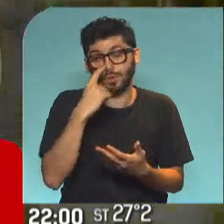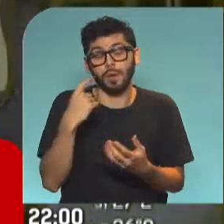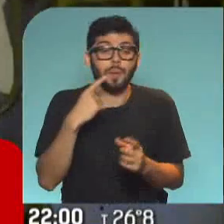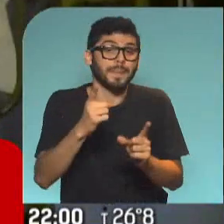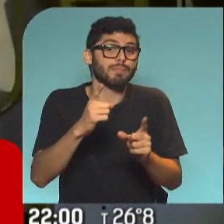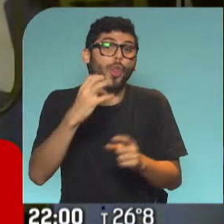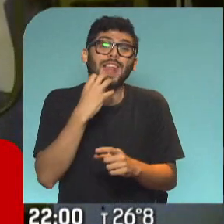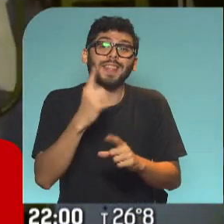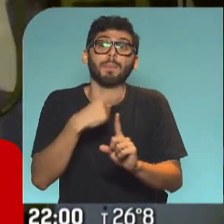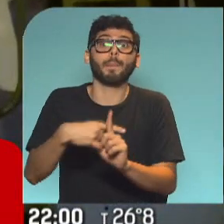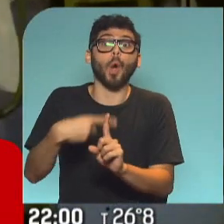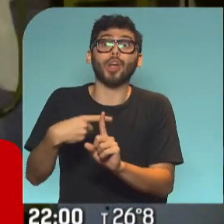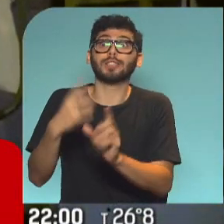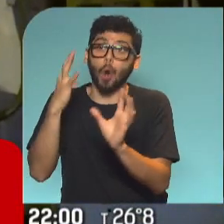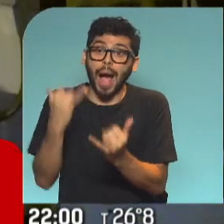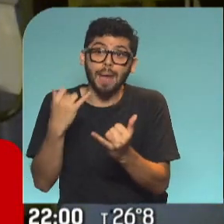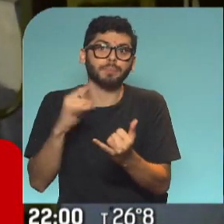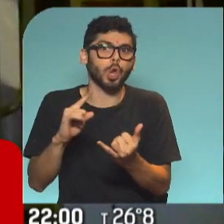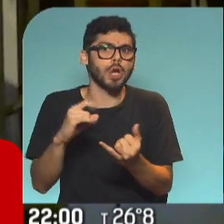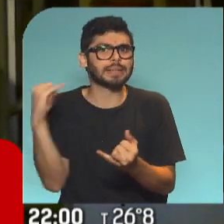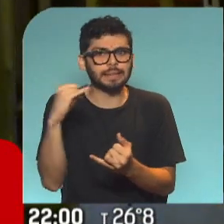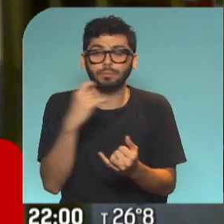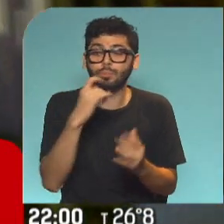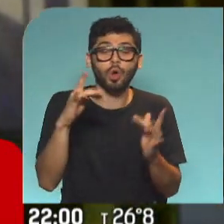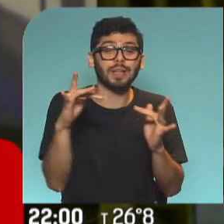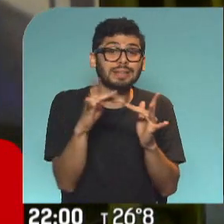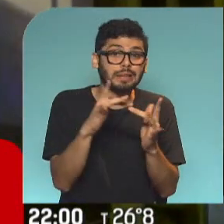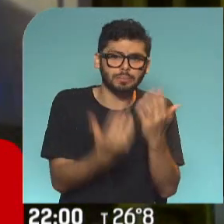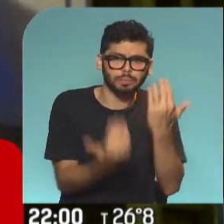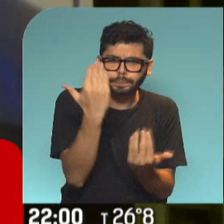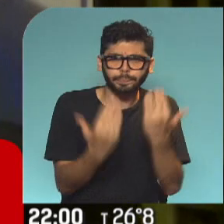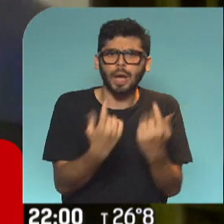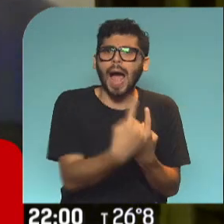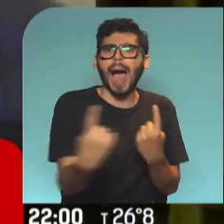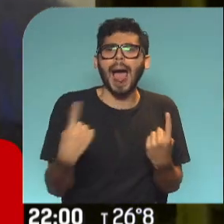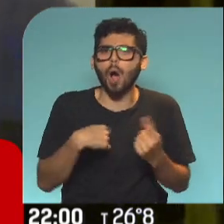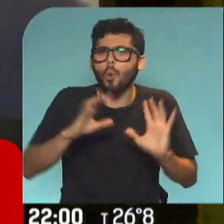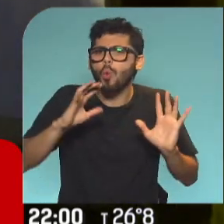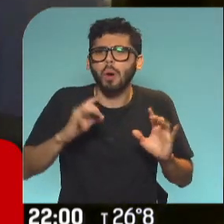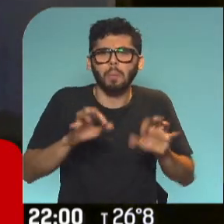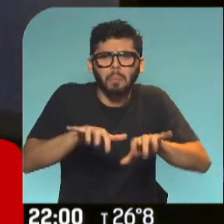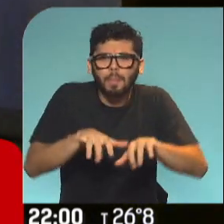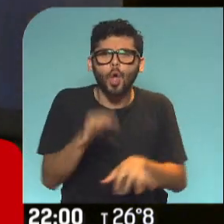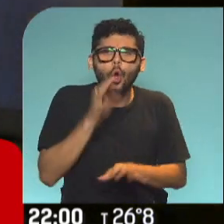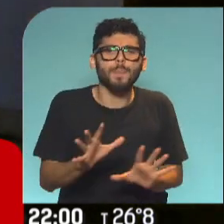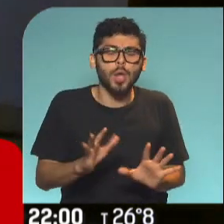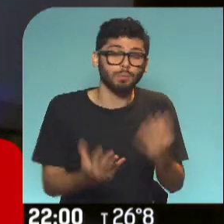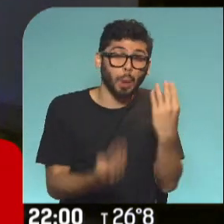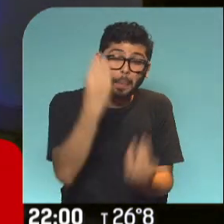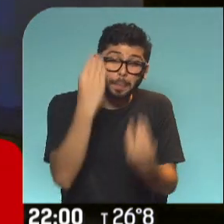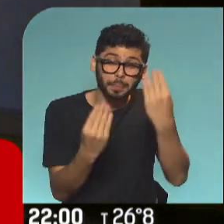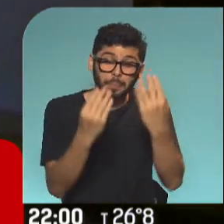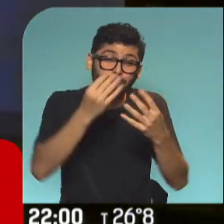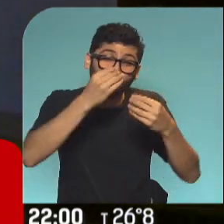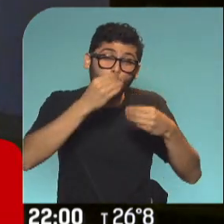Diana, pero también tiene sus cuestiones, ¿no? Esto de la red social, de que todos somos prosumidores, productores de información, y empieza a circular